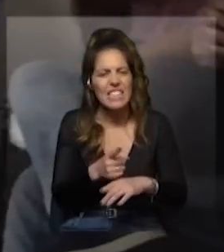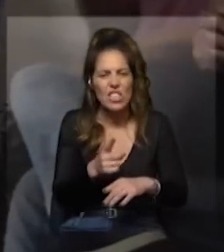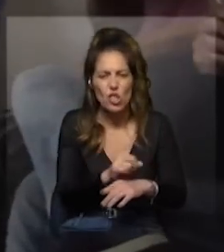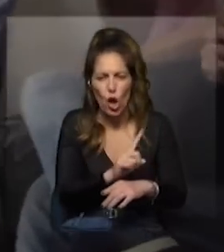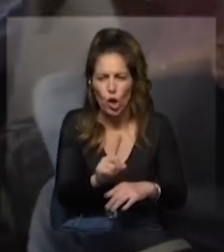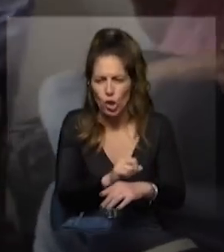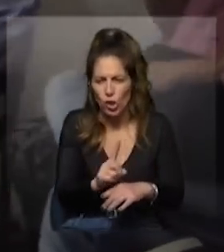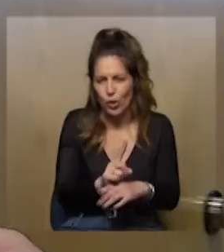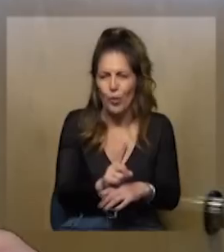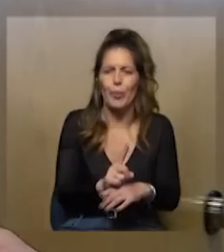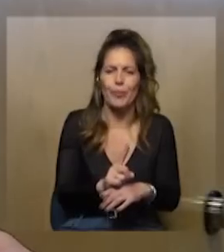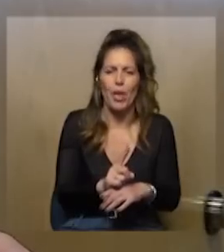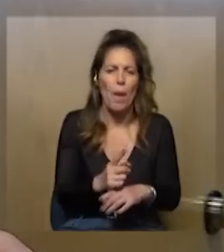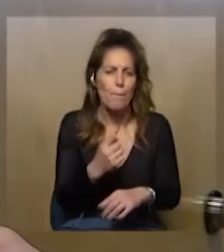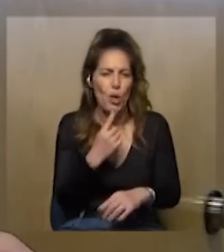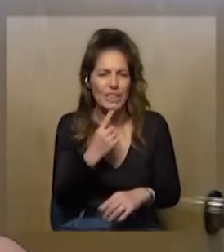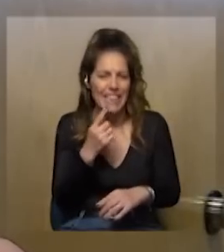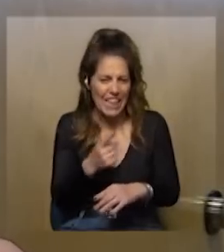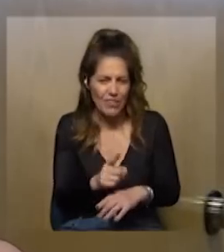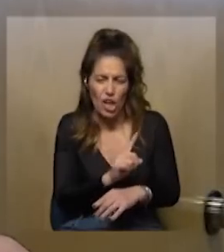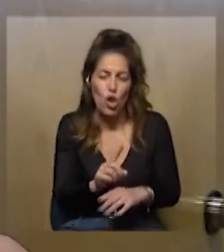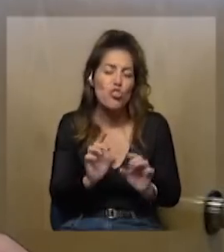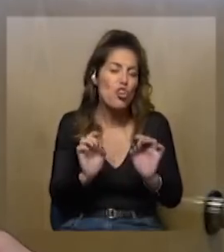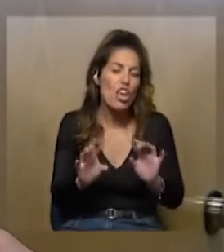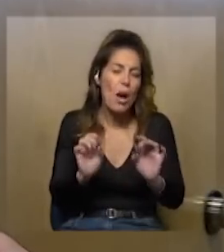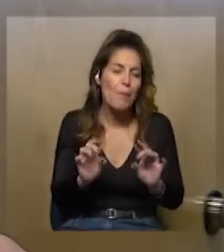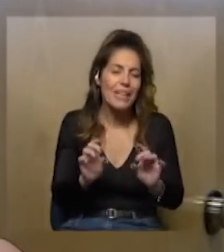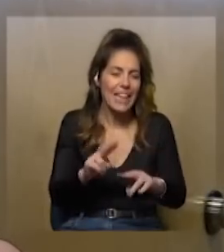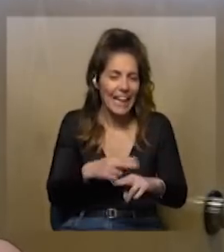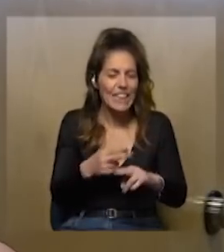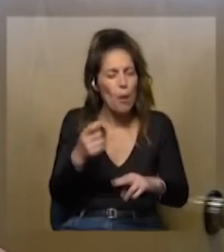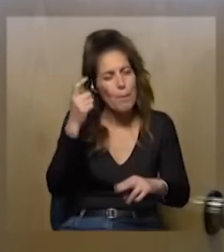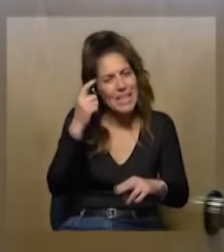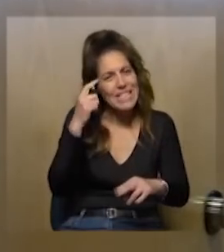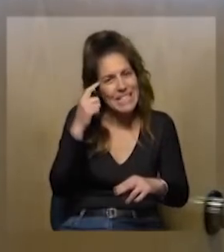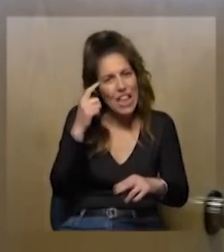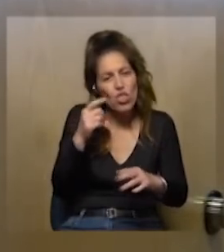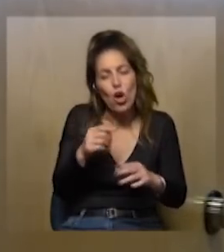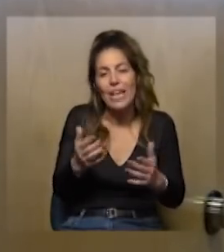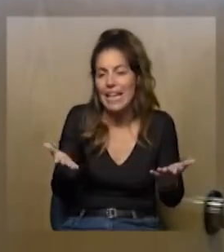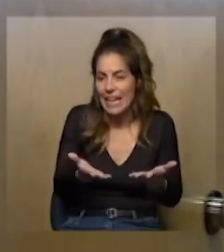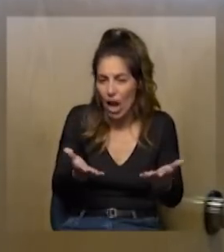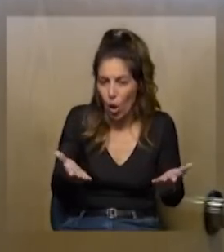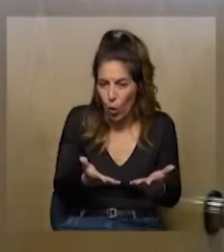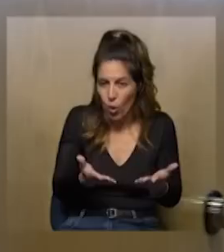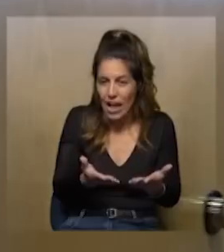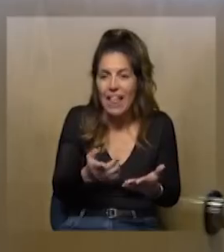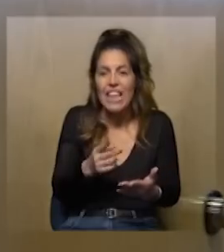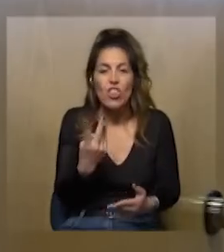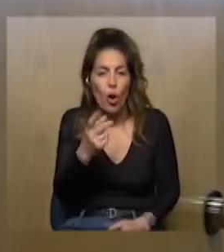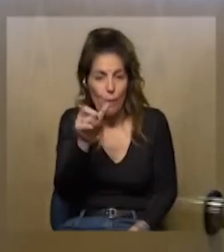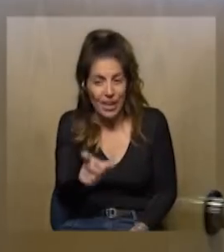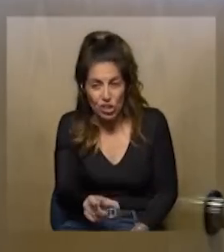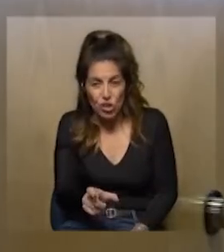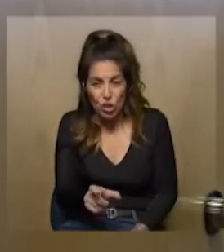predisposición política definida sino simplemente reitero pensando en esa fotografía actual de bueno dos personas